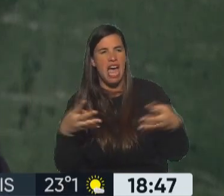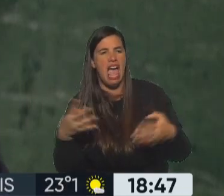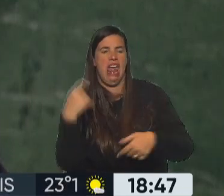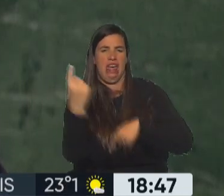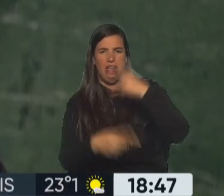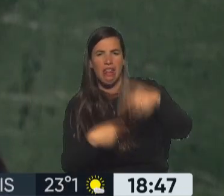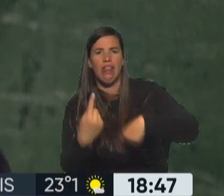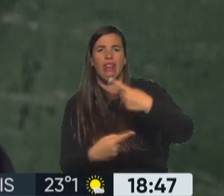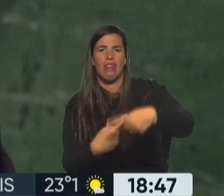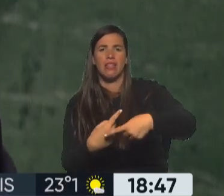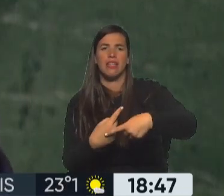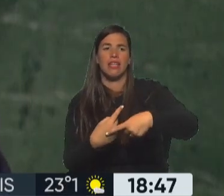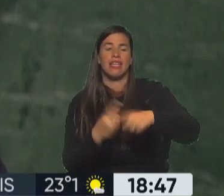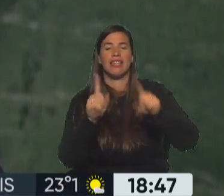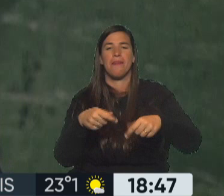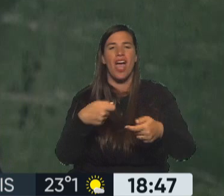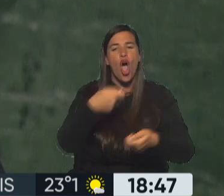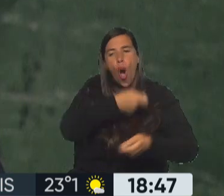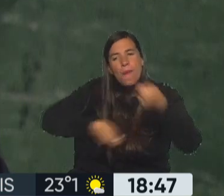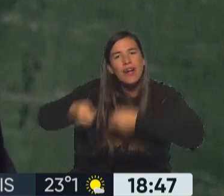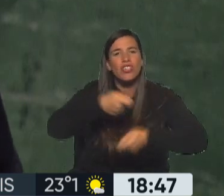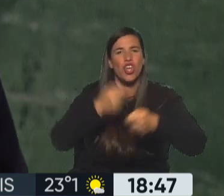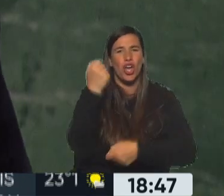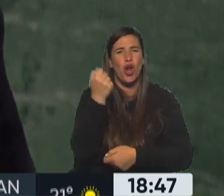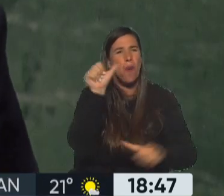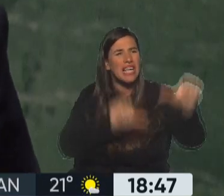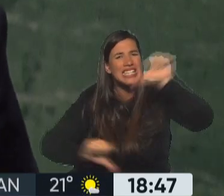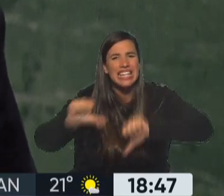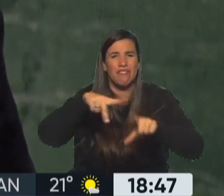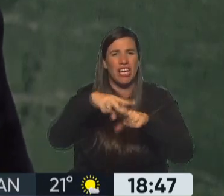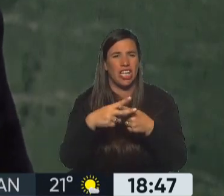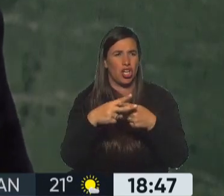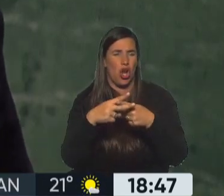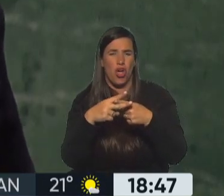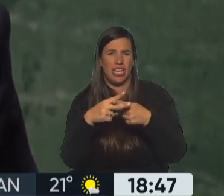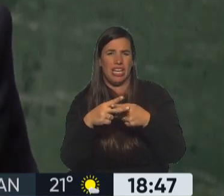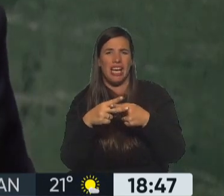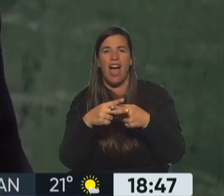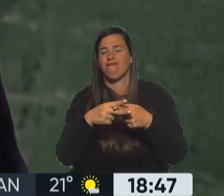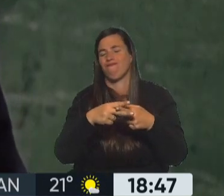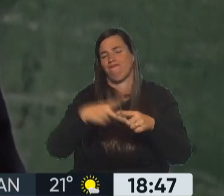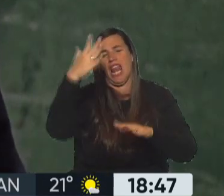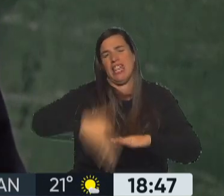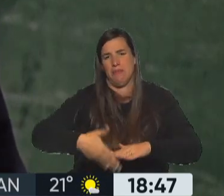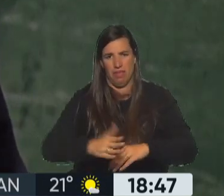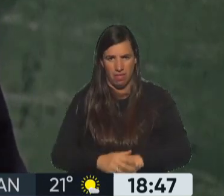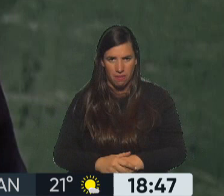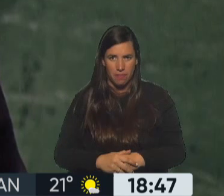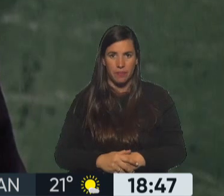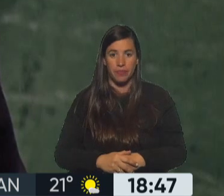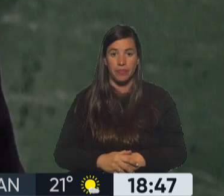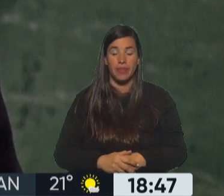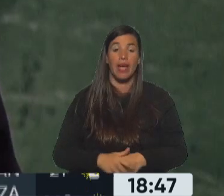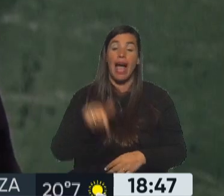las posibilidades de cooperación económica y científico-tecnológica. En la actual coyuntura,